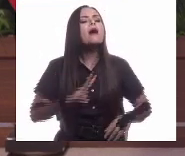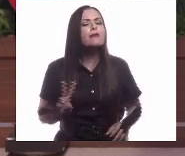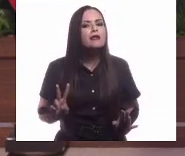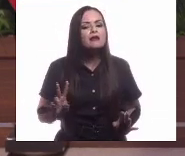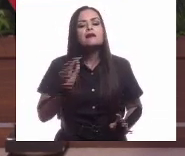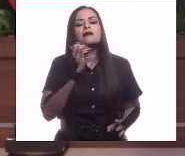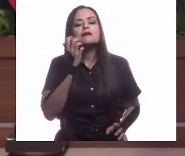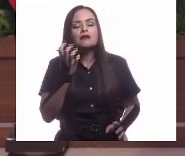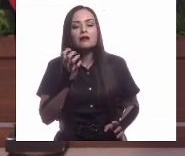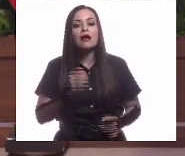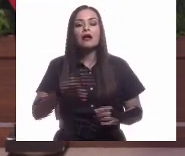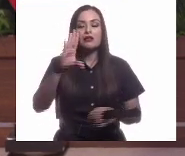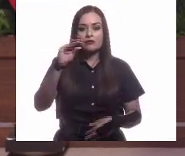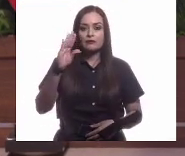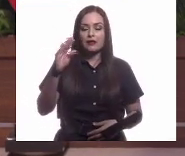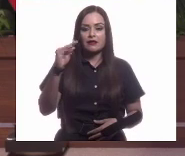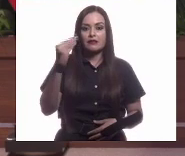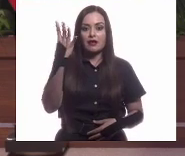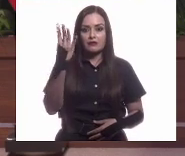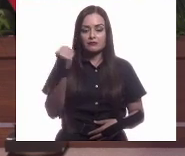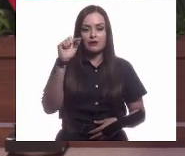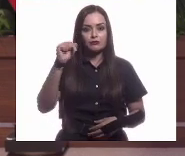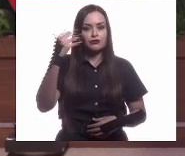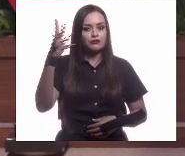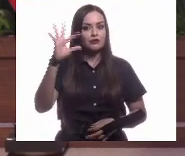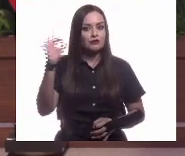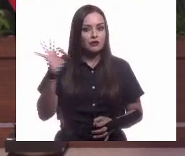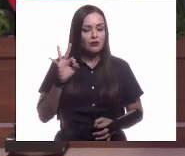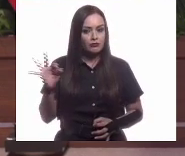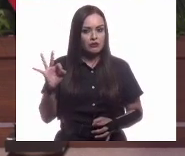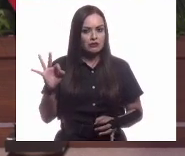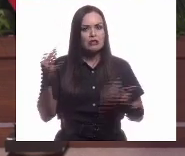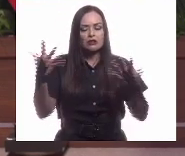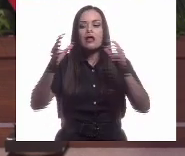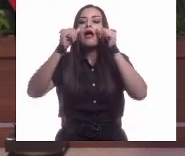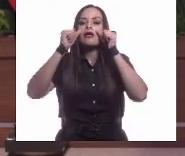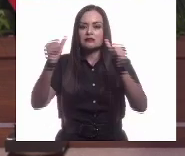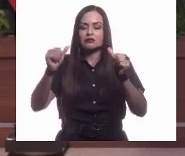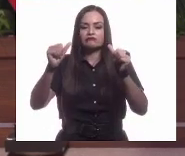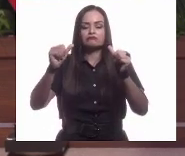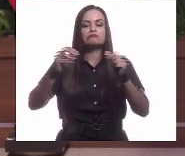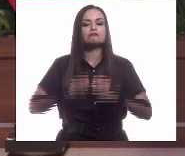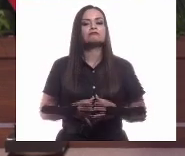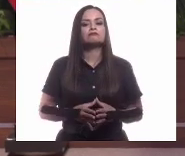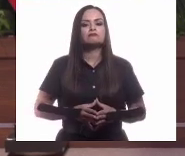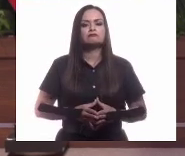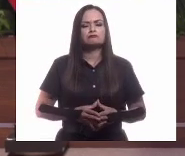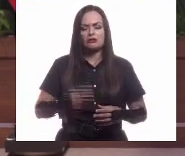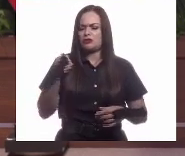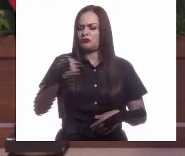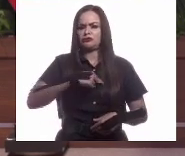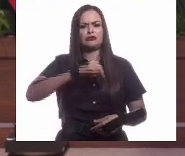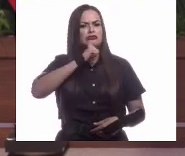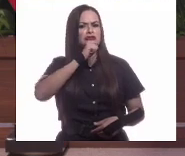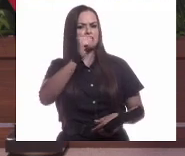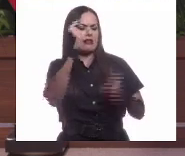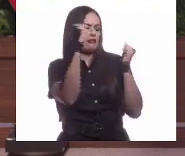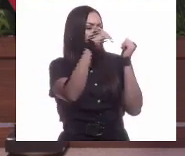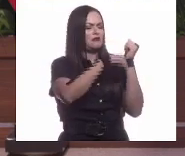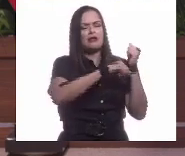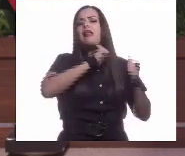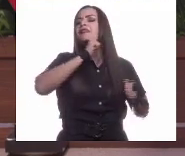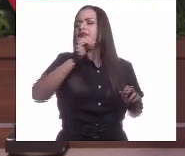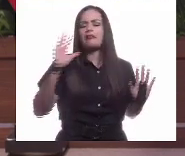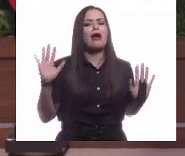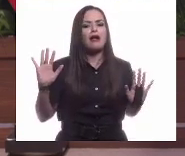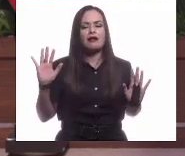en un 99.5% y el restante se encuentran en proceso. No tenemos nada que esconder. Aquí no hay